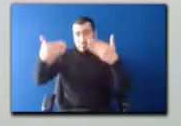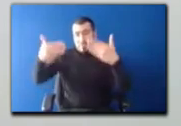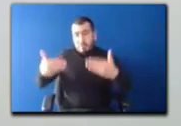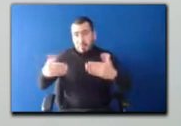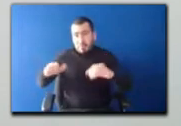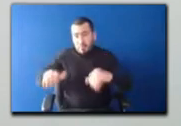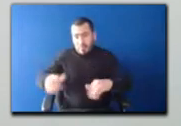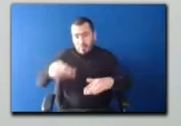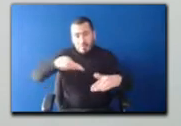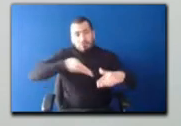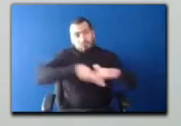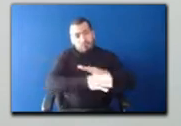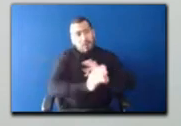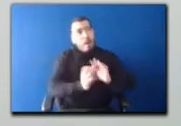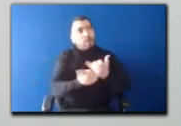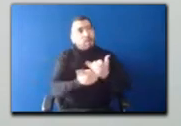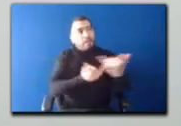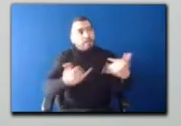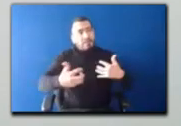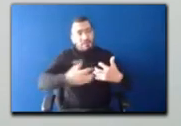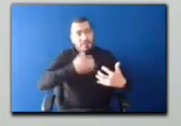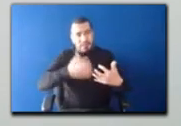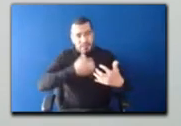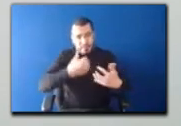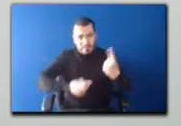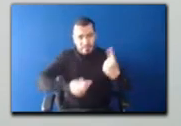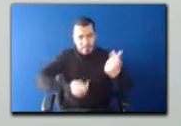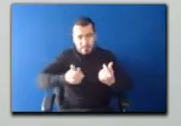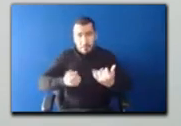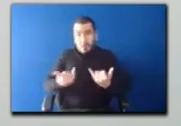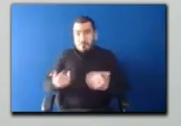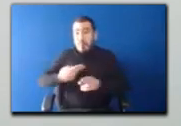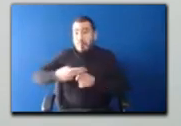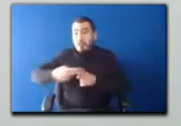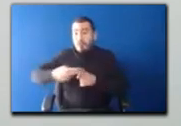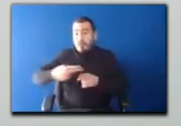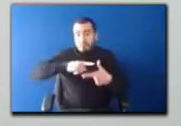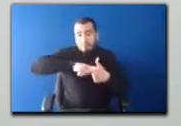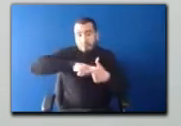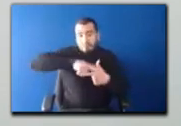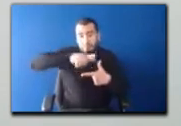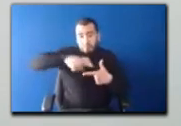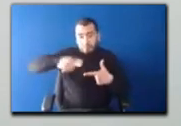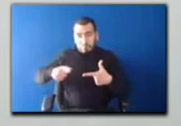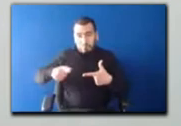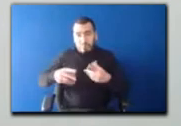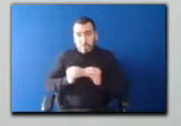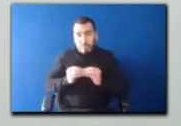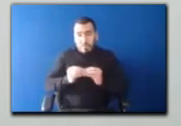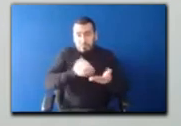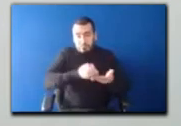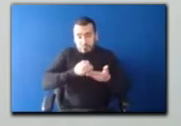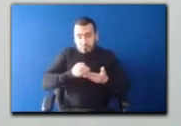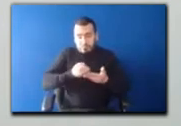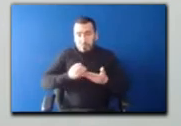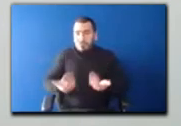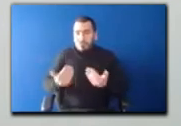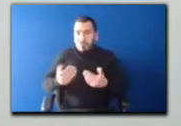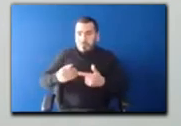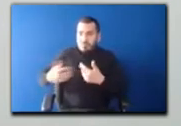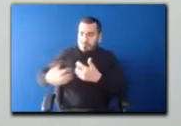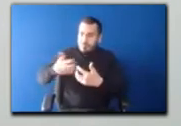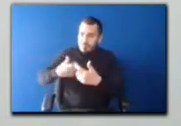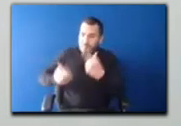tener acceso a ese sistema financiero. Próximamente vamos a tener unos datos y unas estadísticas que nos van a ayudar a que ese sistema financiero también